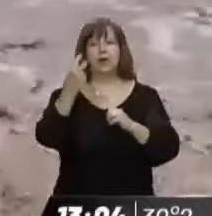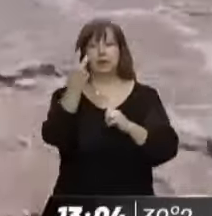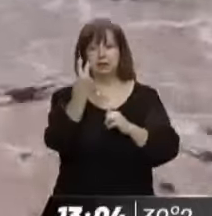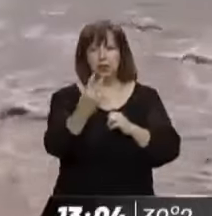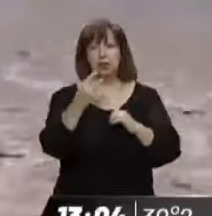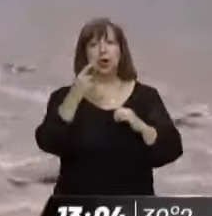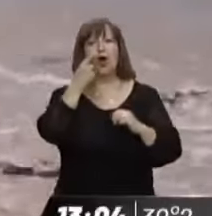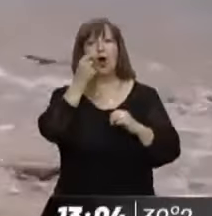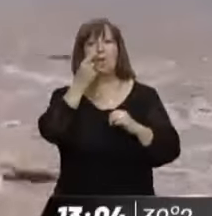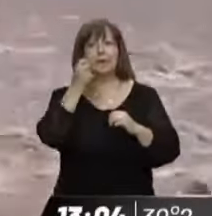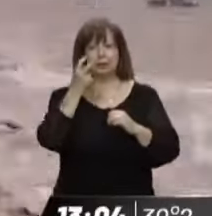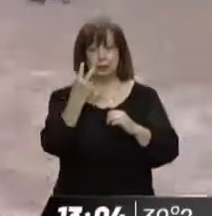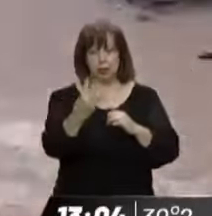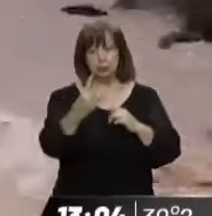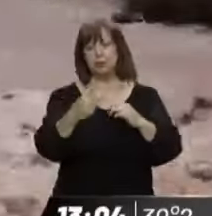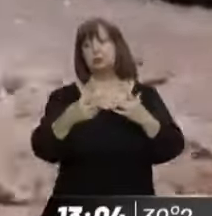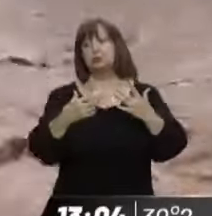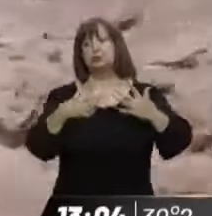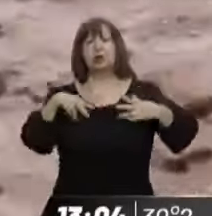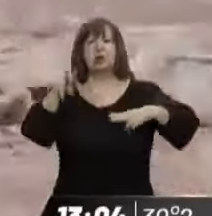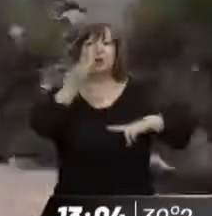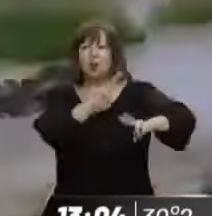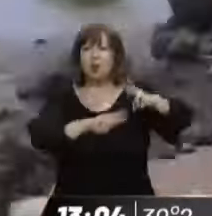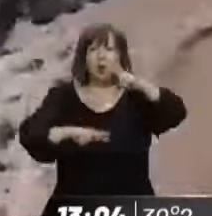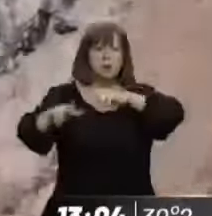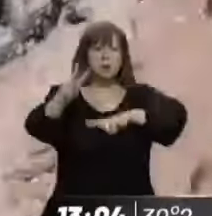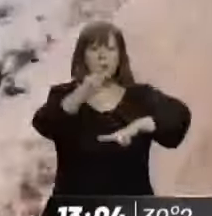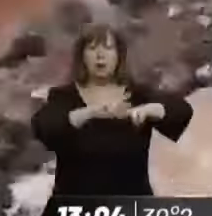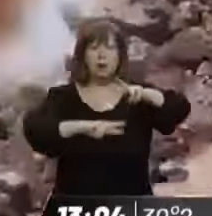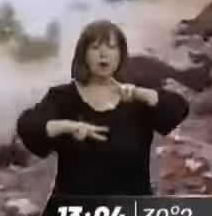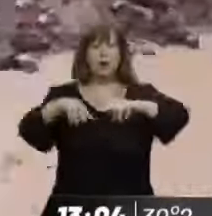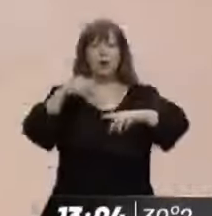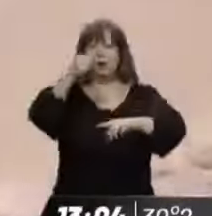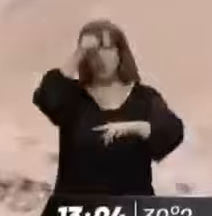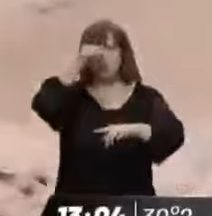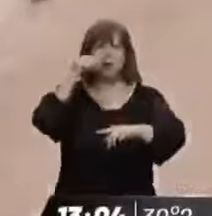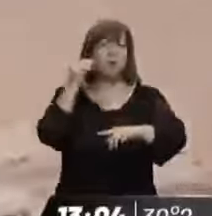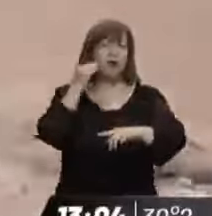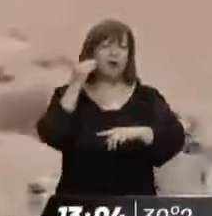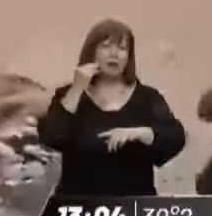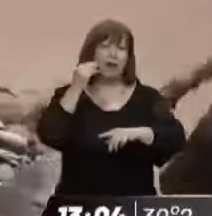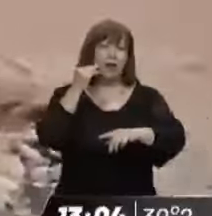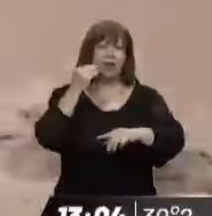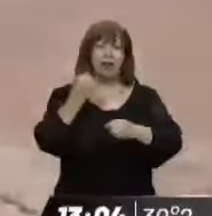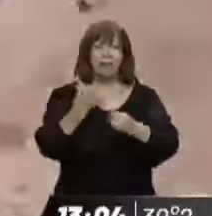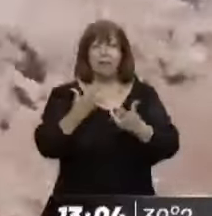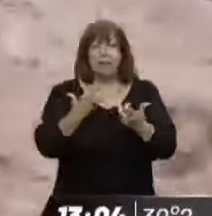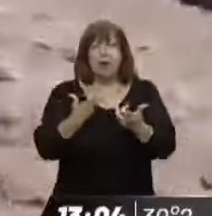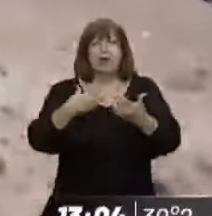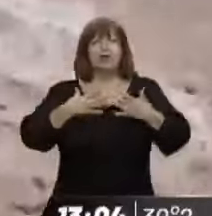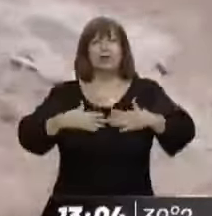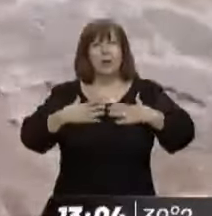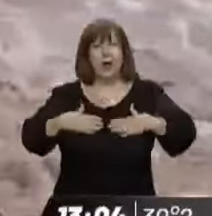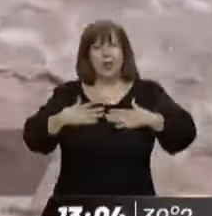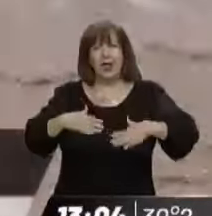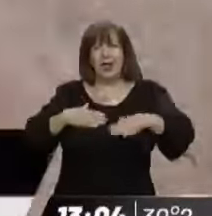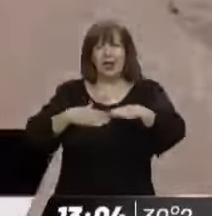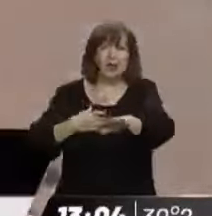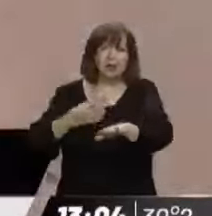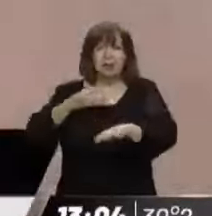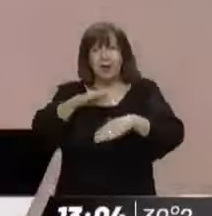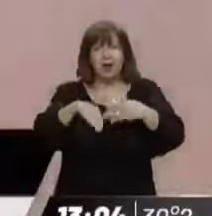fueron arrastrados por la corriente, Marce. Los están buscando desde el domingo en la tarde y hasta este momento no hay novedades al